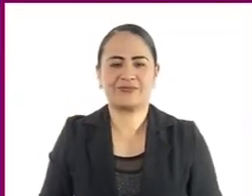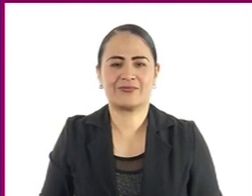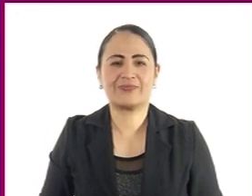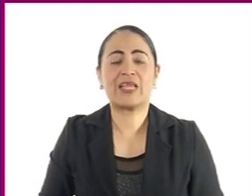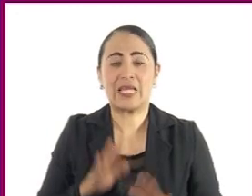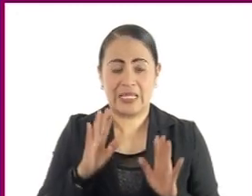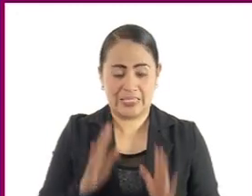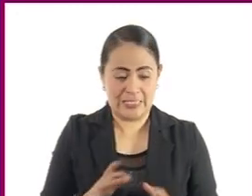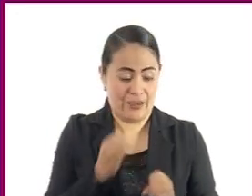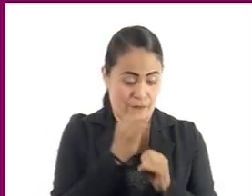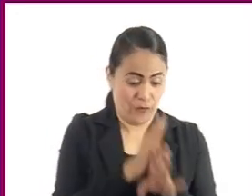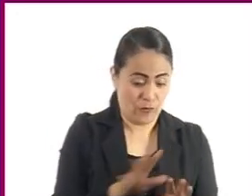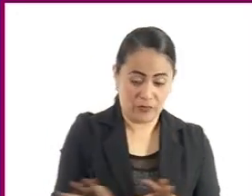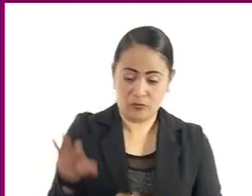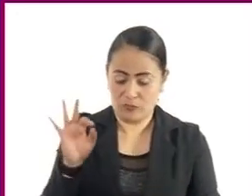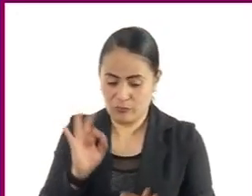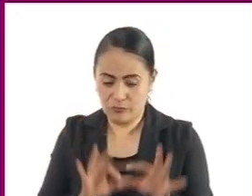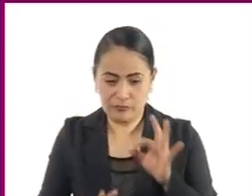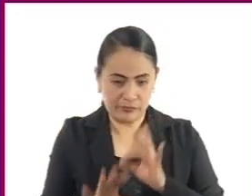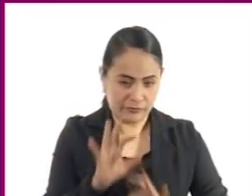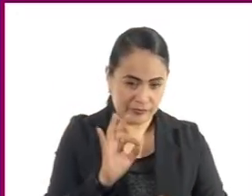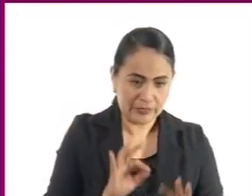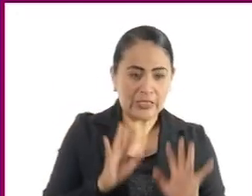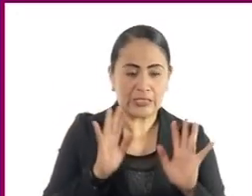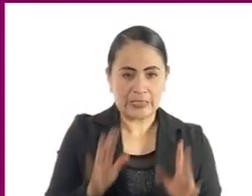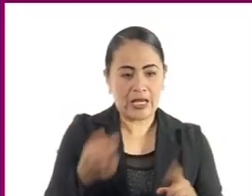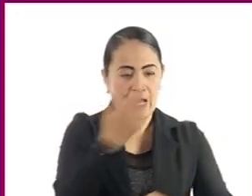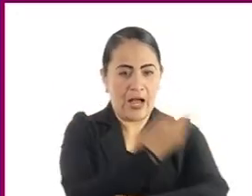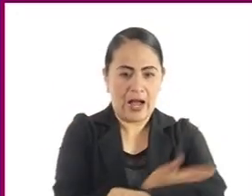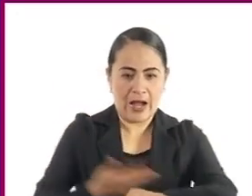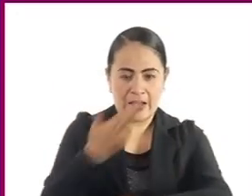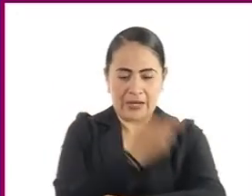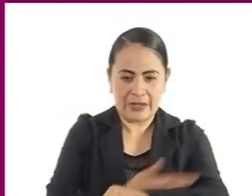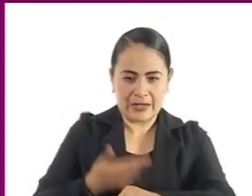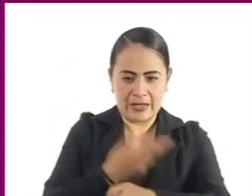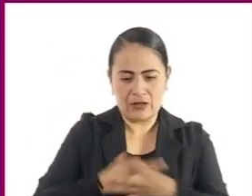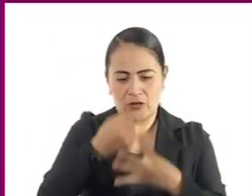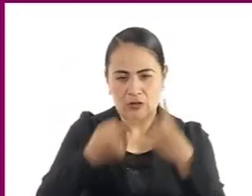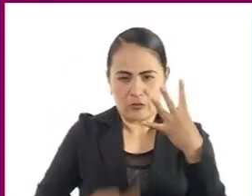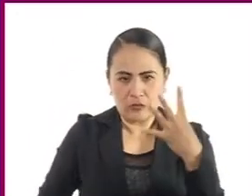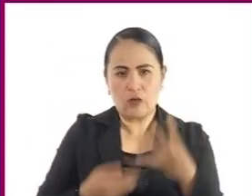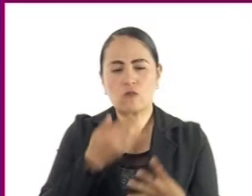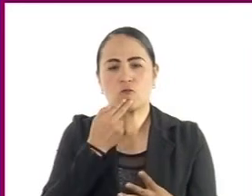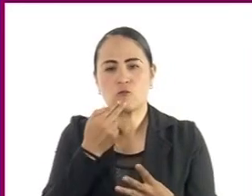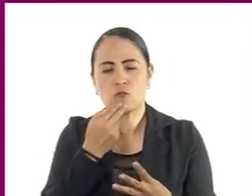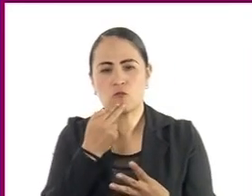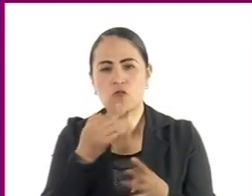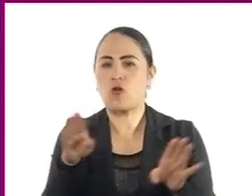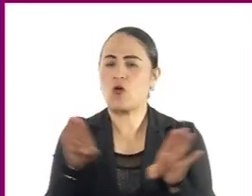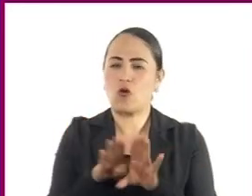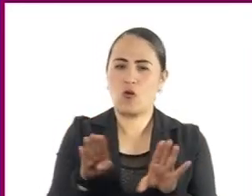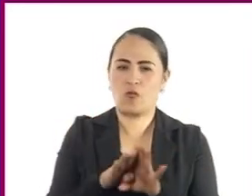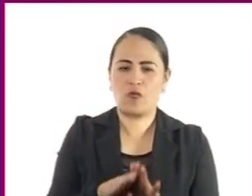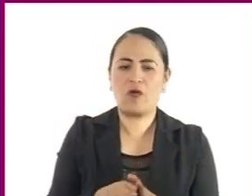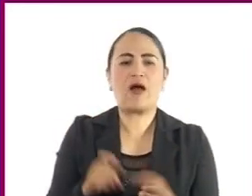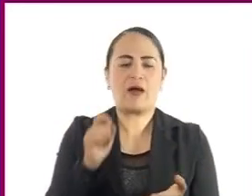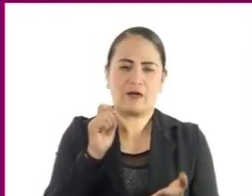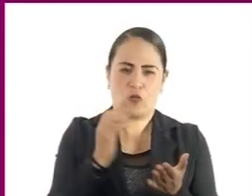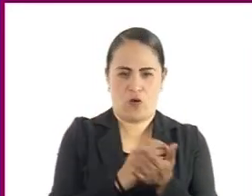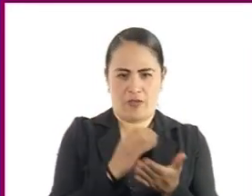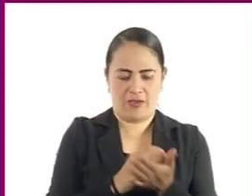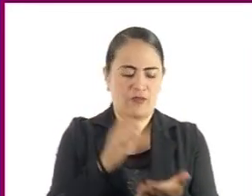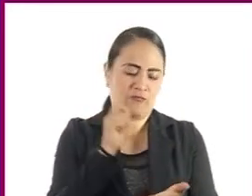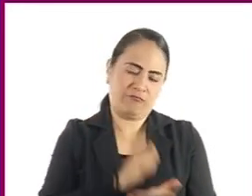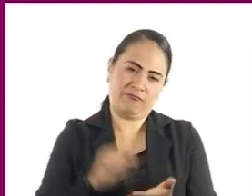resultados obtenidos, se debe organizar, administrar y usar la información. Y esto se logra haciendo las anotaciones en su